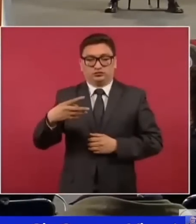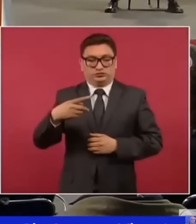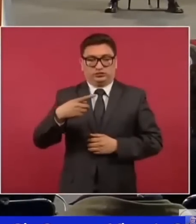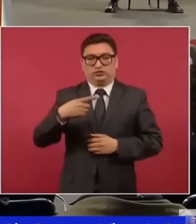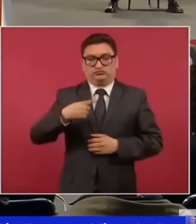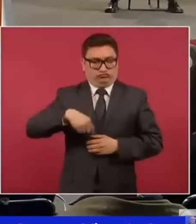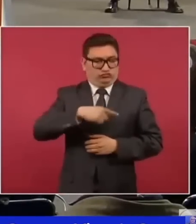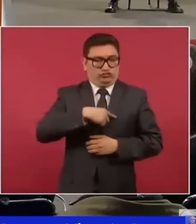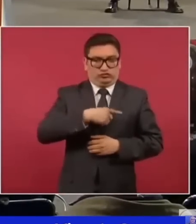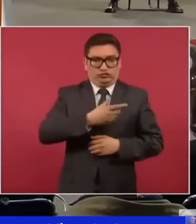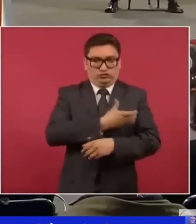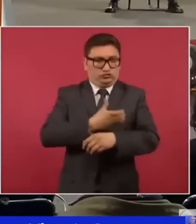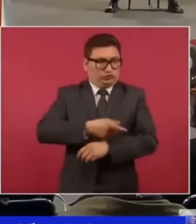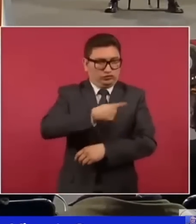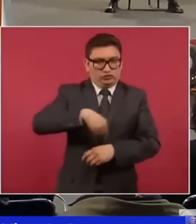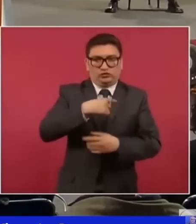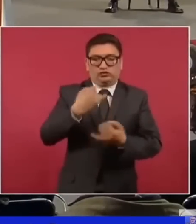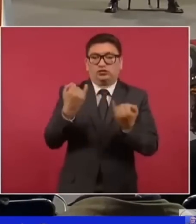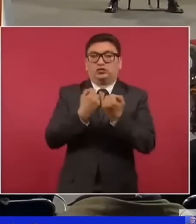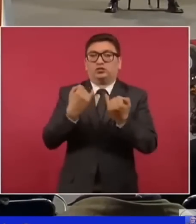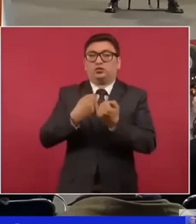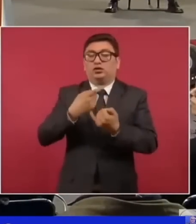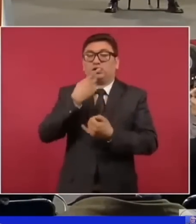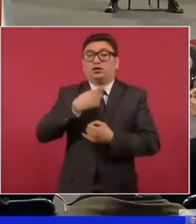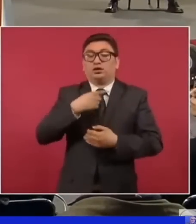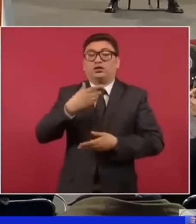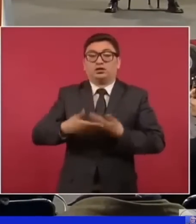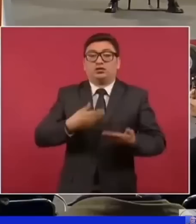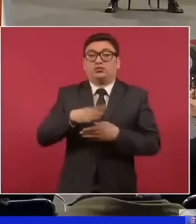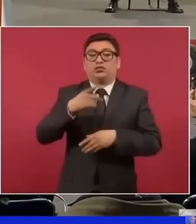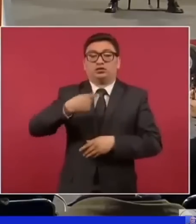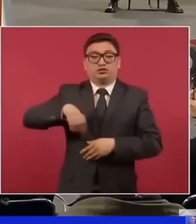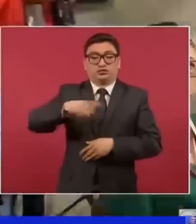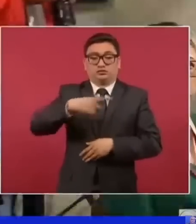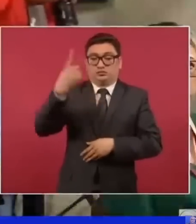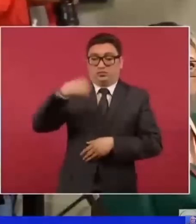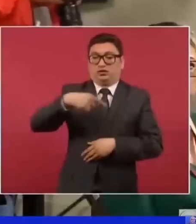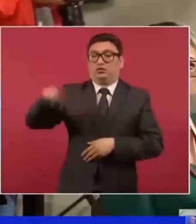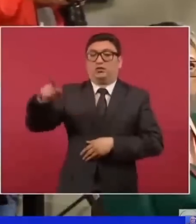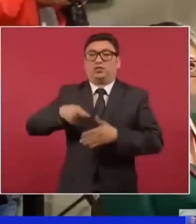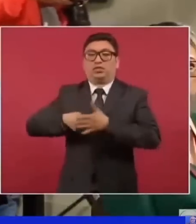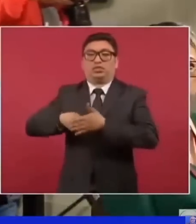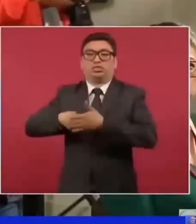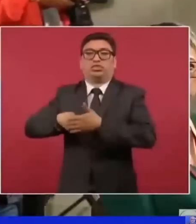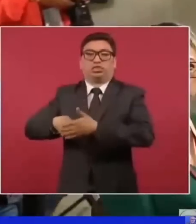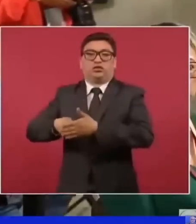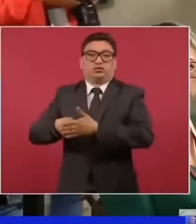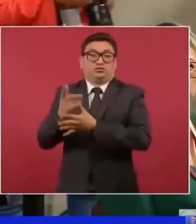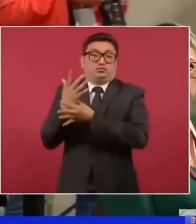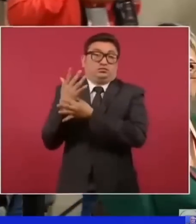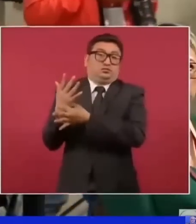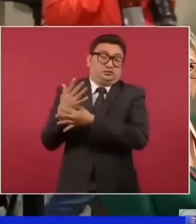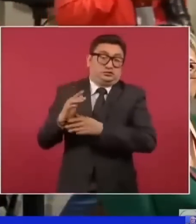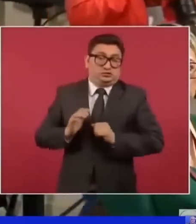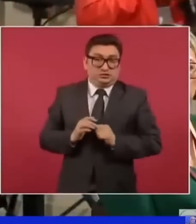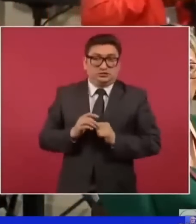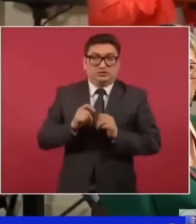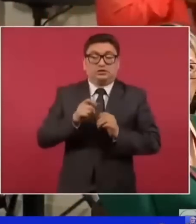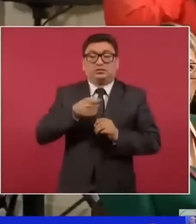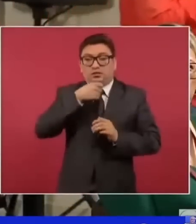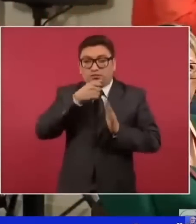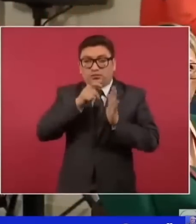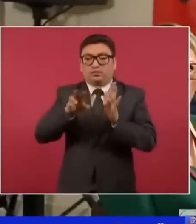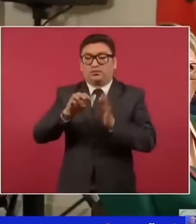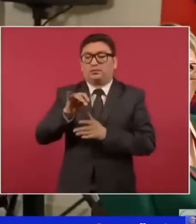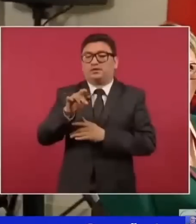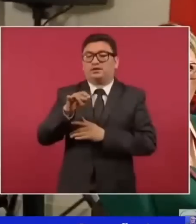compañeros hemos sido señalados como los enviados especiales de Palacio para hostigar, dicen los periodistas de Milenio,